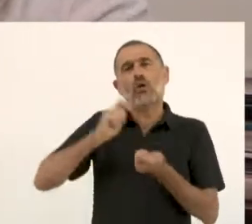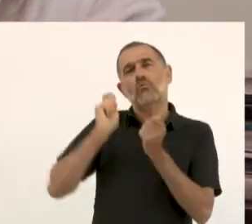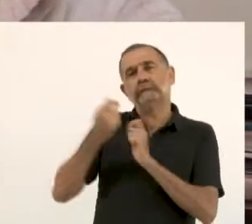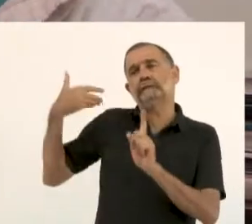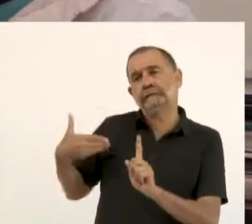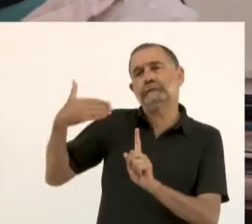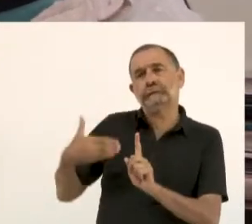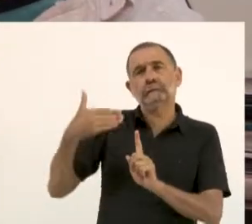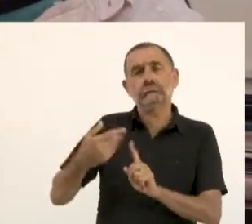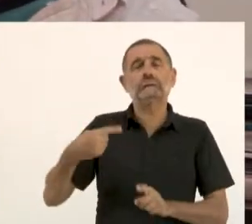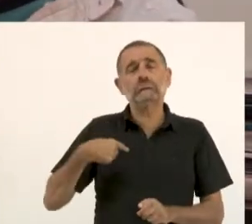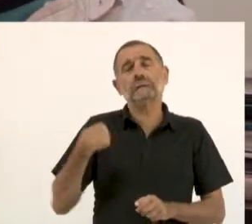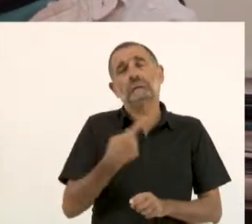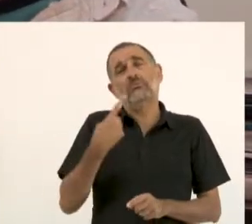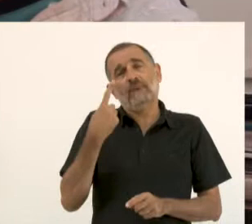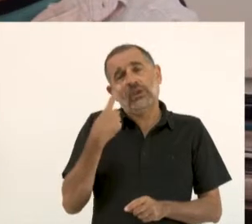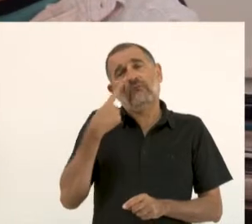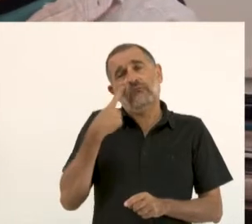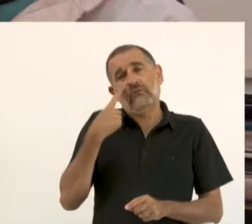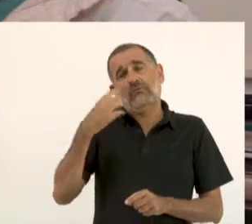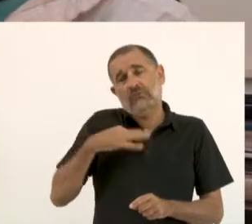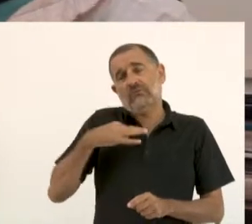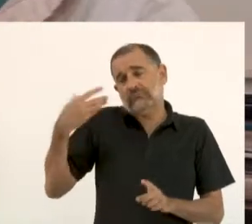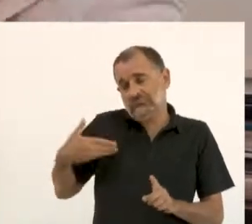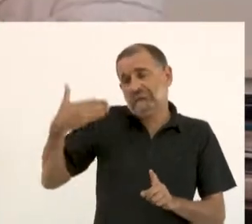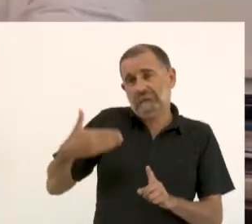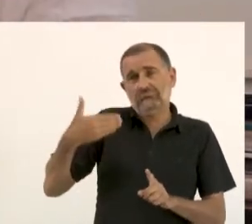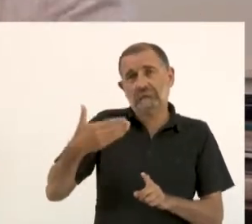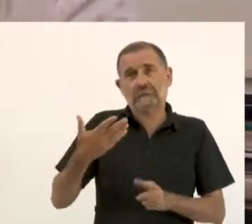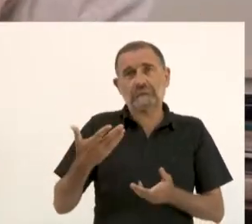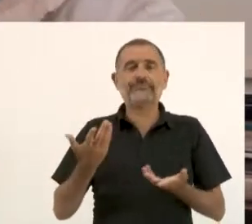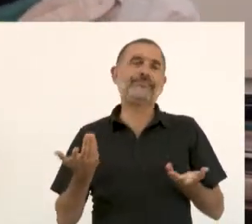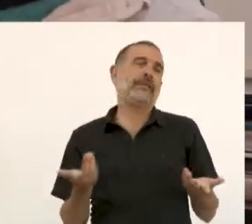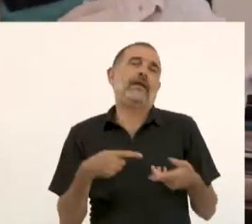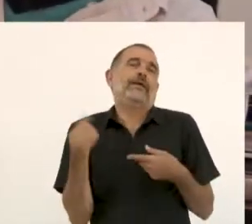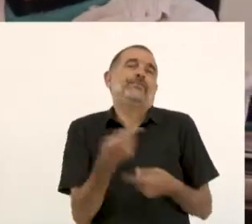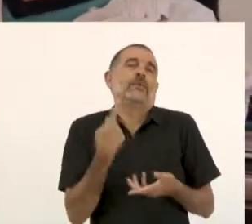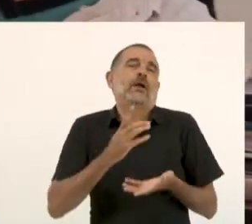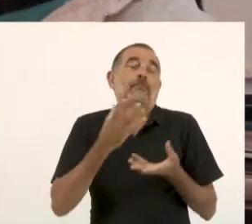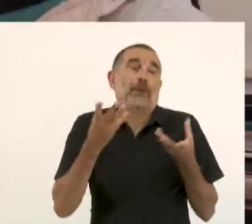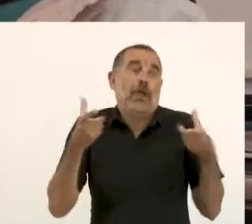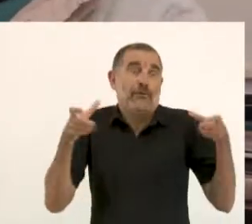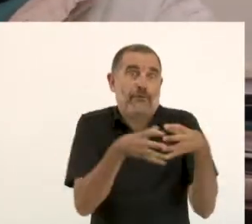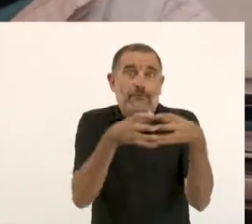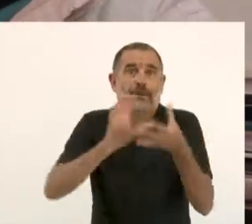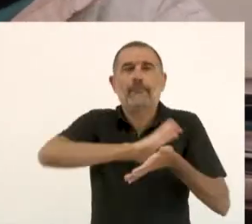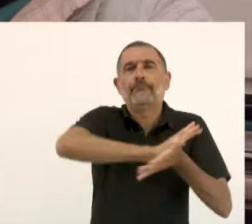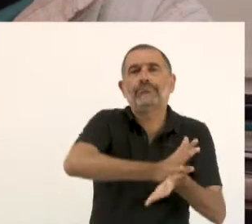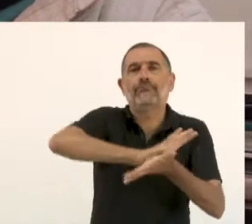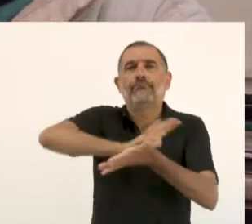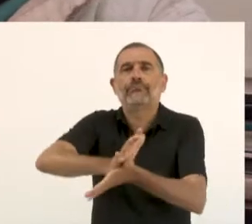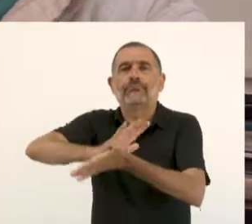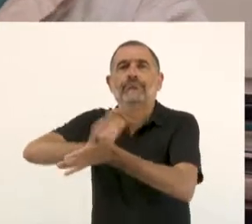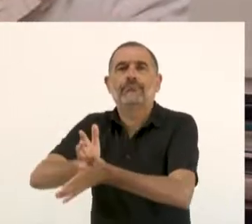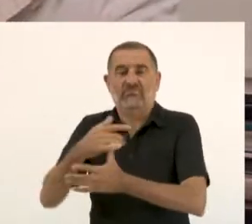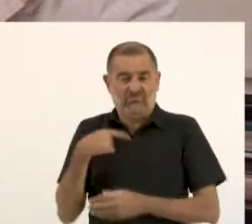sobrevivido a estas cuestiones que tienen que ver, ¿no?, con decir estas extinciones posibles y haber llegado justamente hasta el